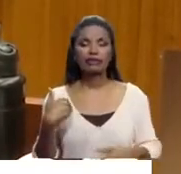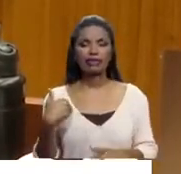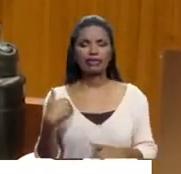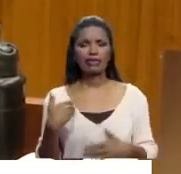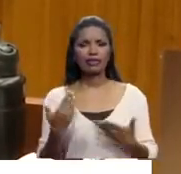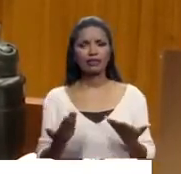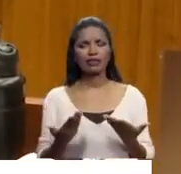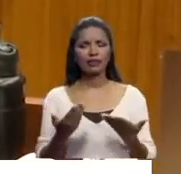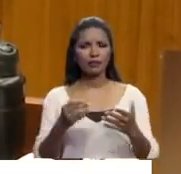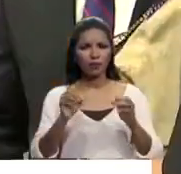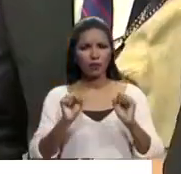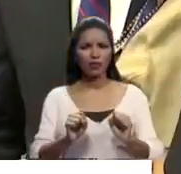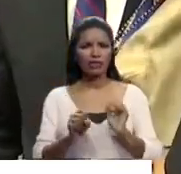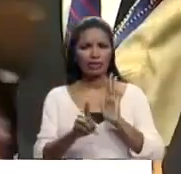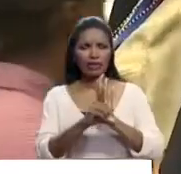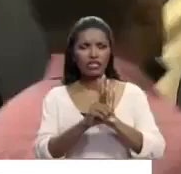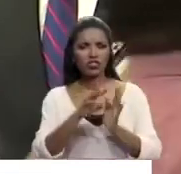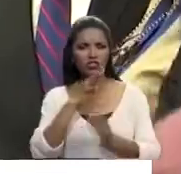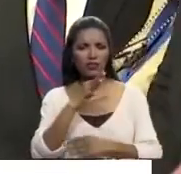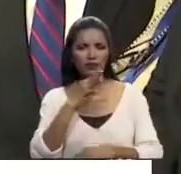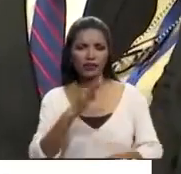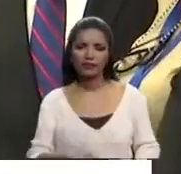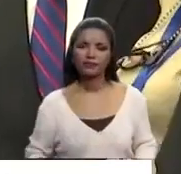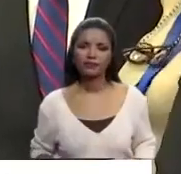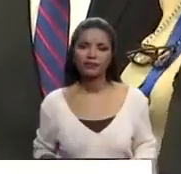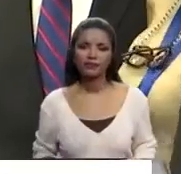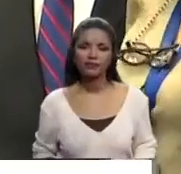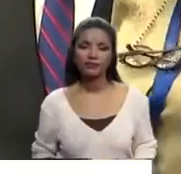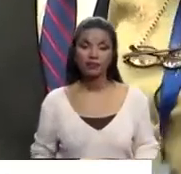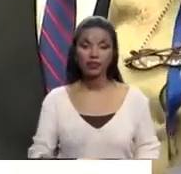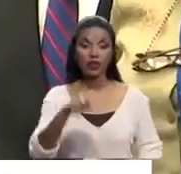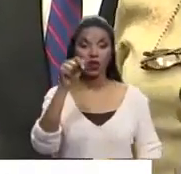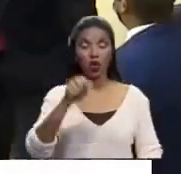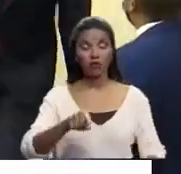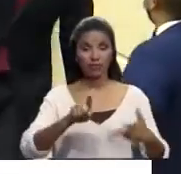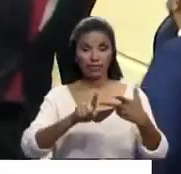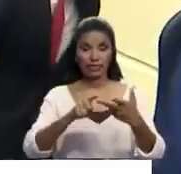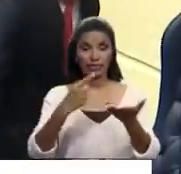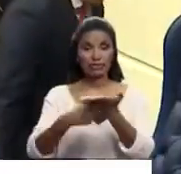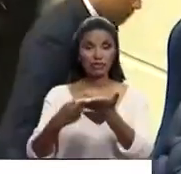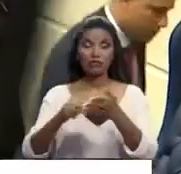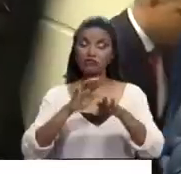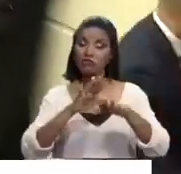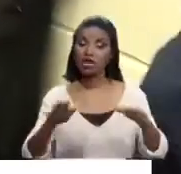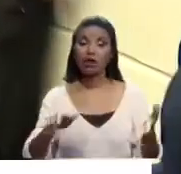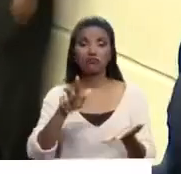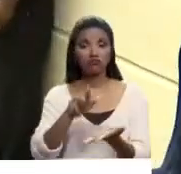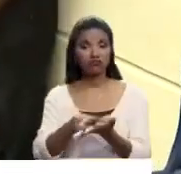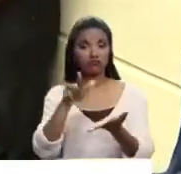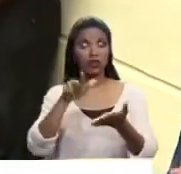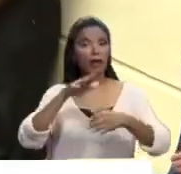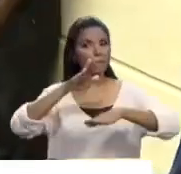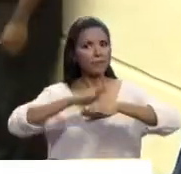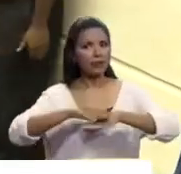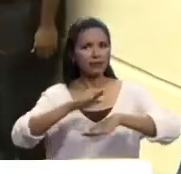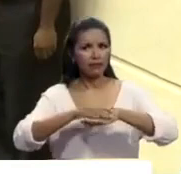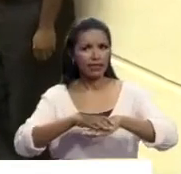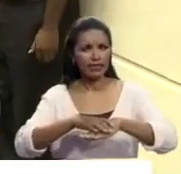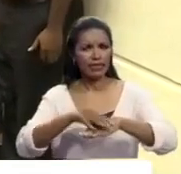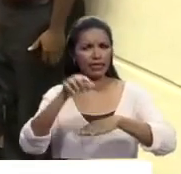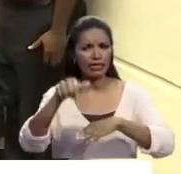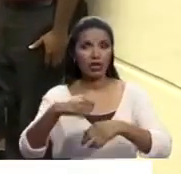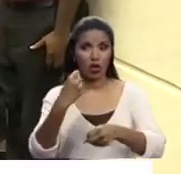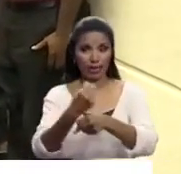privilegios. Este proyecto de ley que ya fue aprobado hoy en tercer debate permite que aquellos funcionarios en la Asamblea